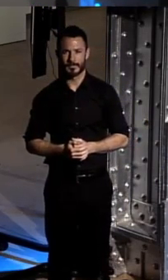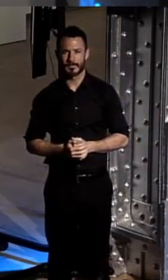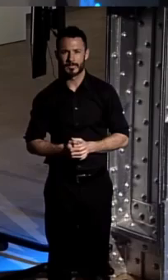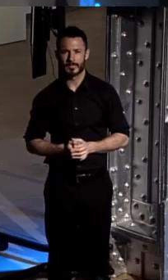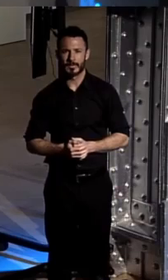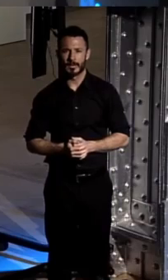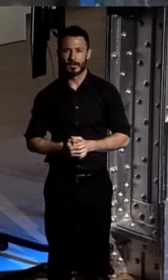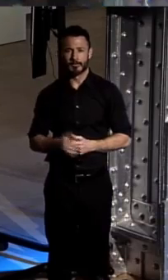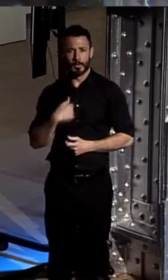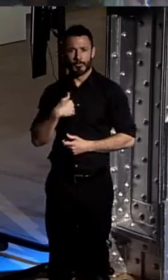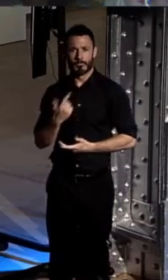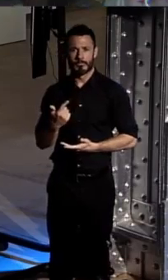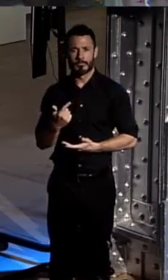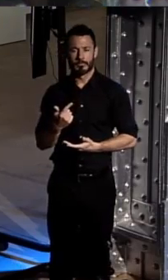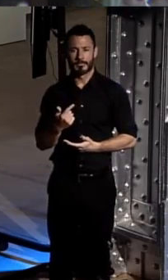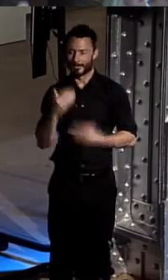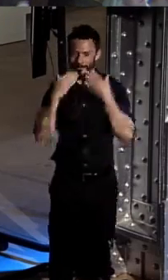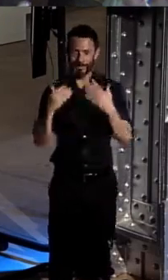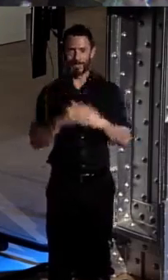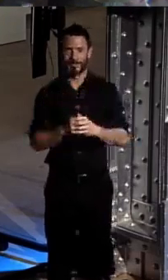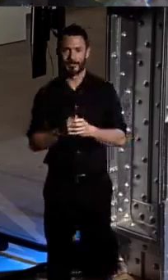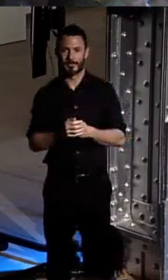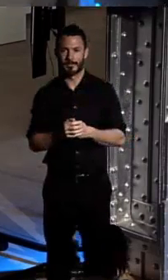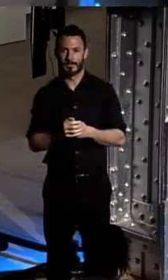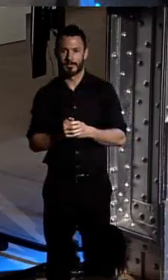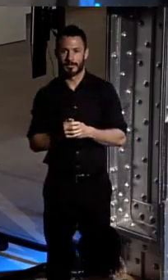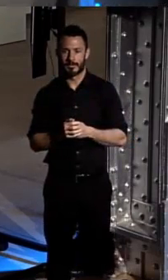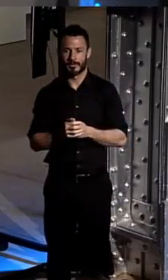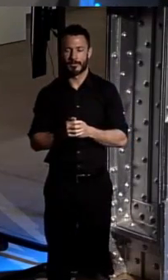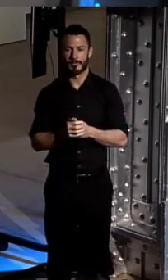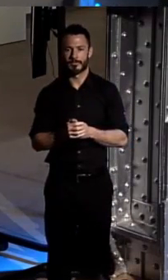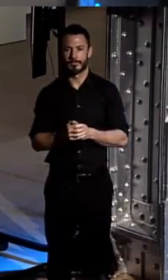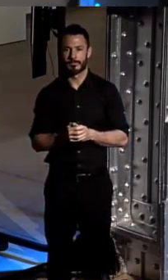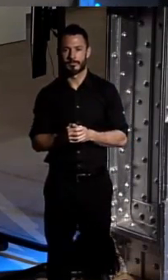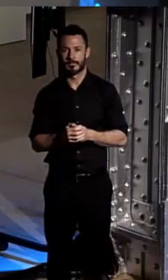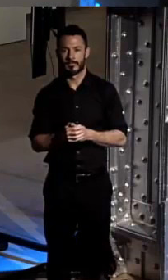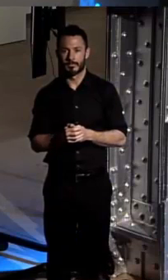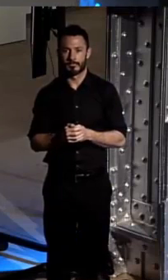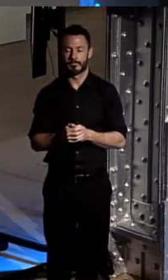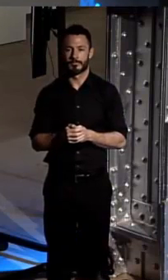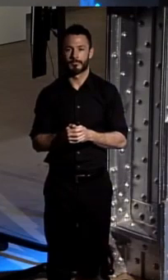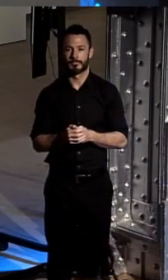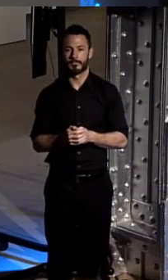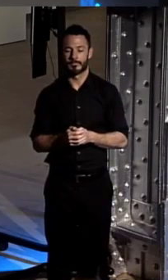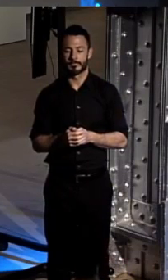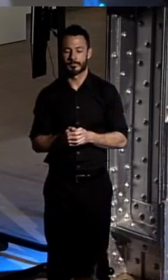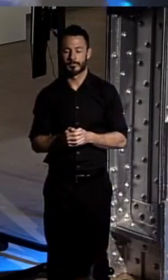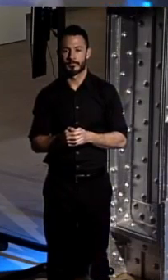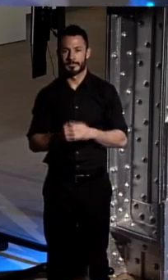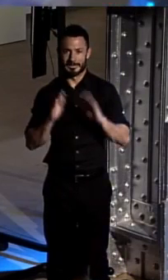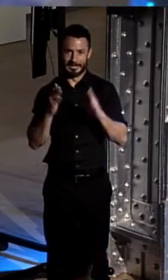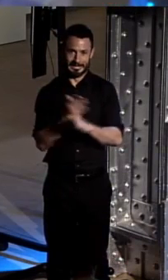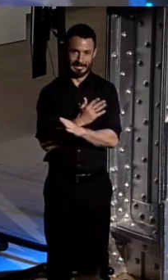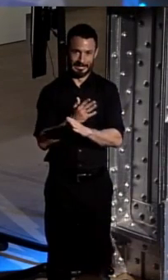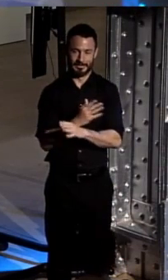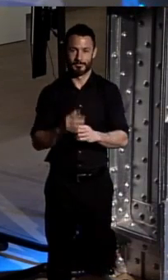Bueno, gracias. También que el aplauso sea antes, porque así por lo menos está garantizado. Voy a